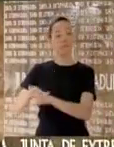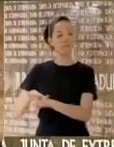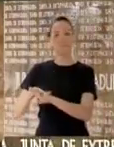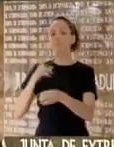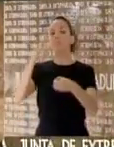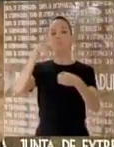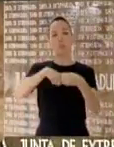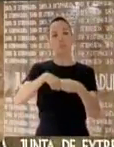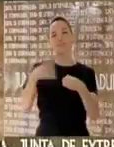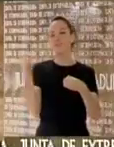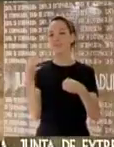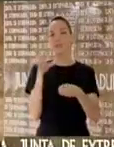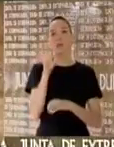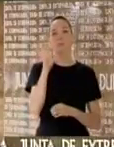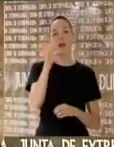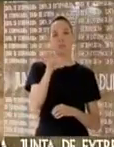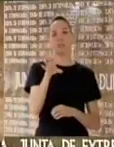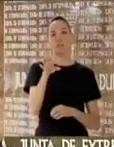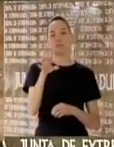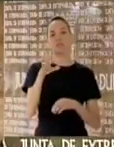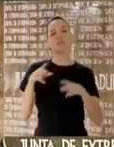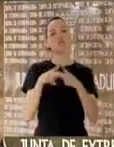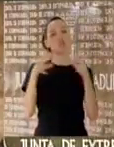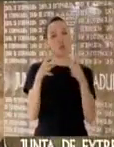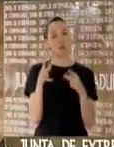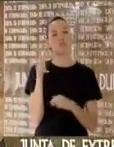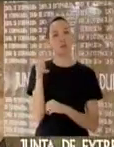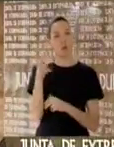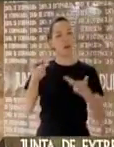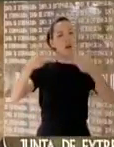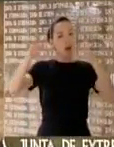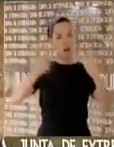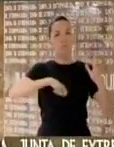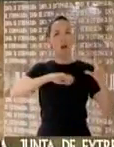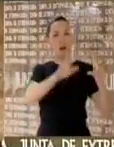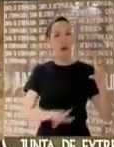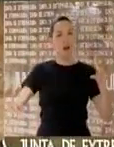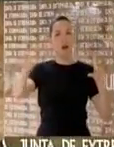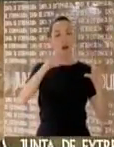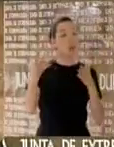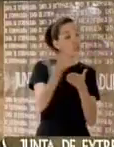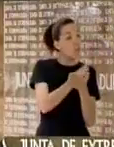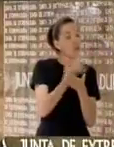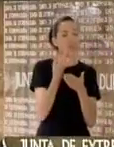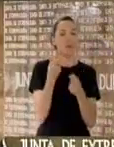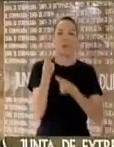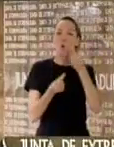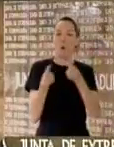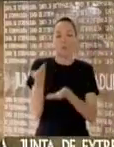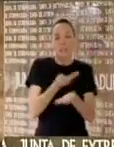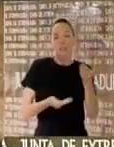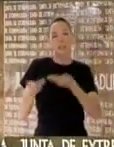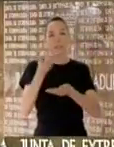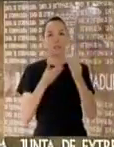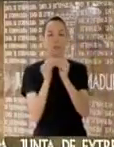España, que es un Estado social y democrático de derecho que entre todos tenemos que contribuir a construir cada día, ¿no?